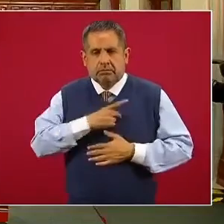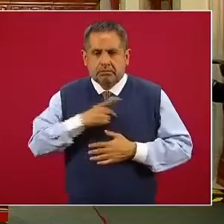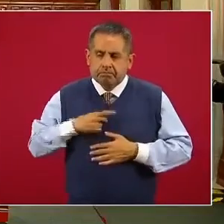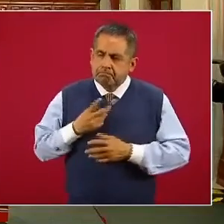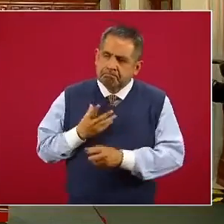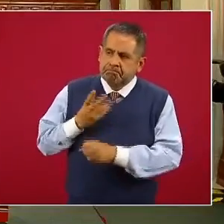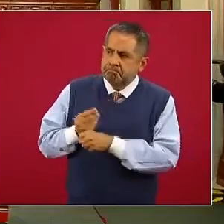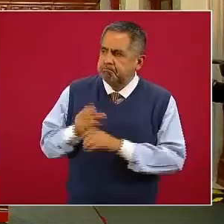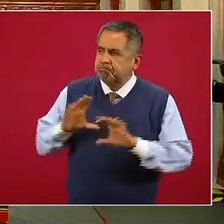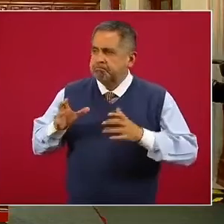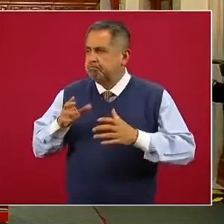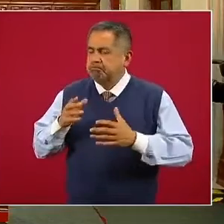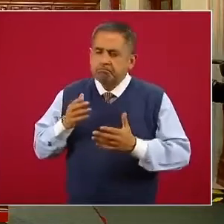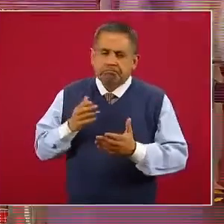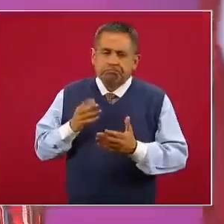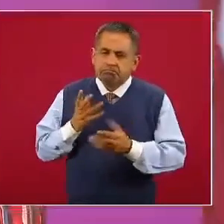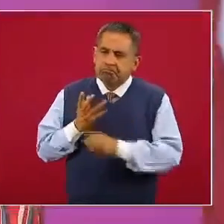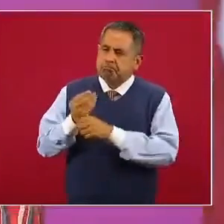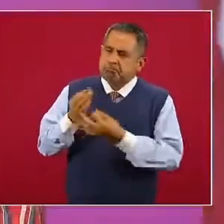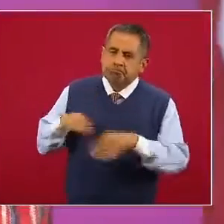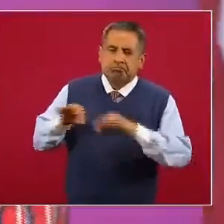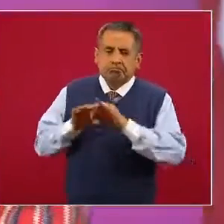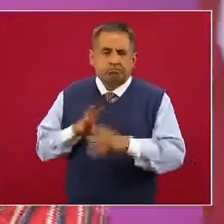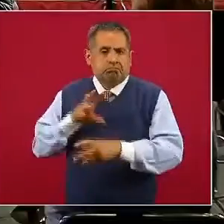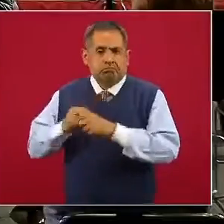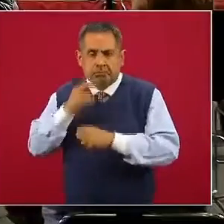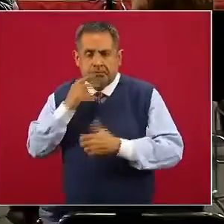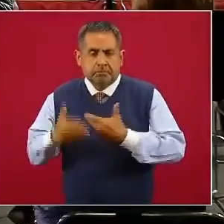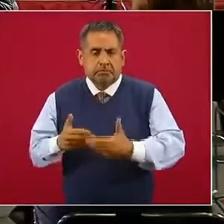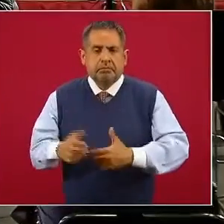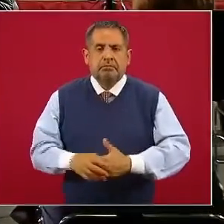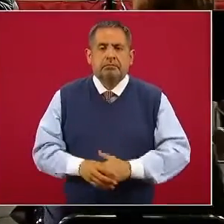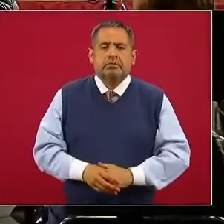la nación, que eso es sumamente importante.